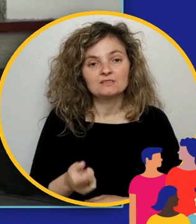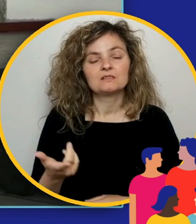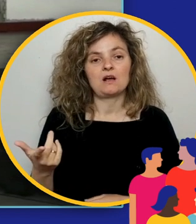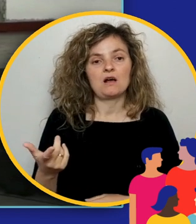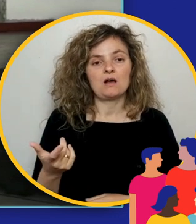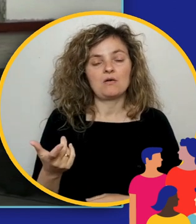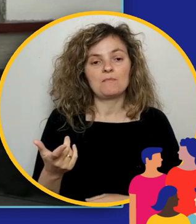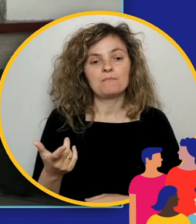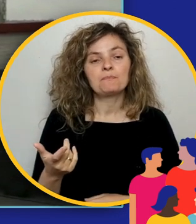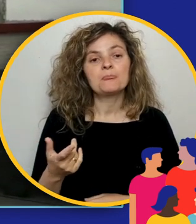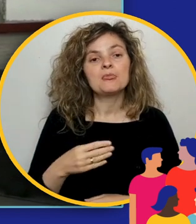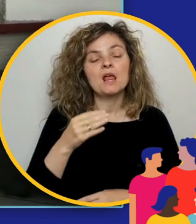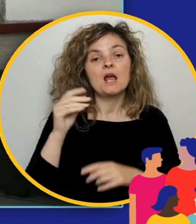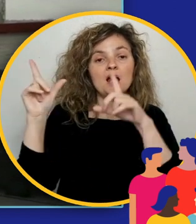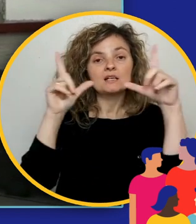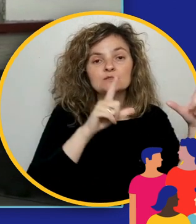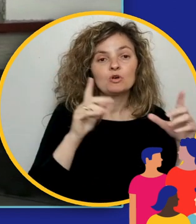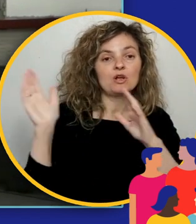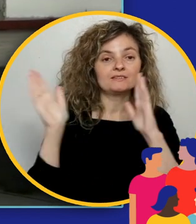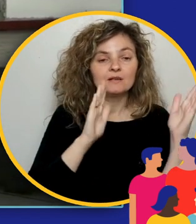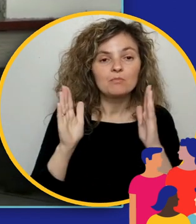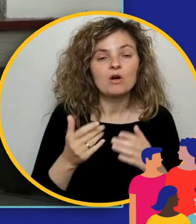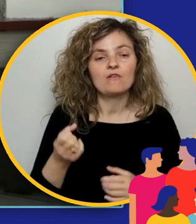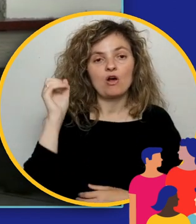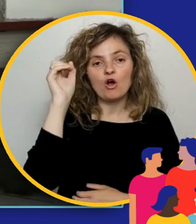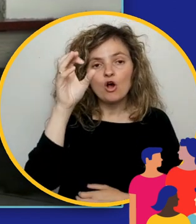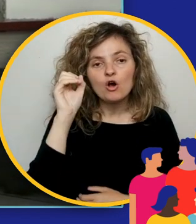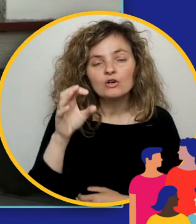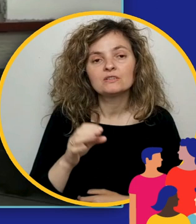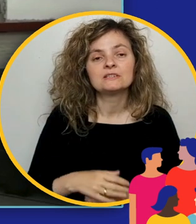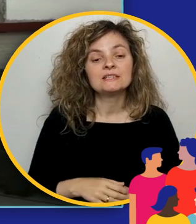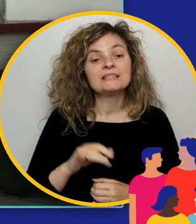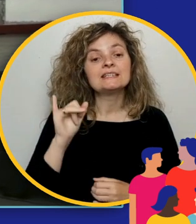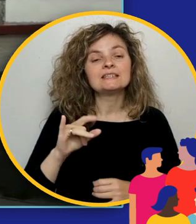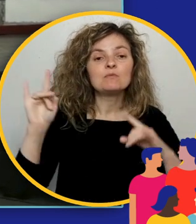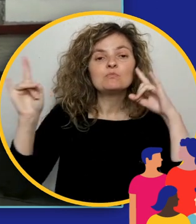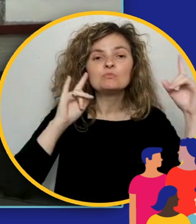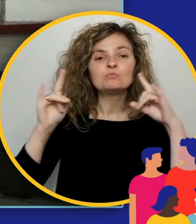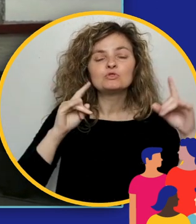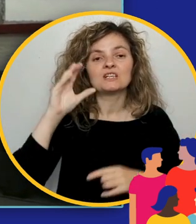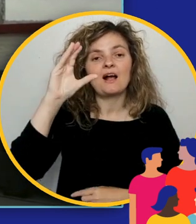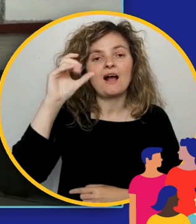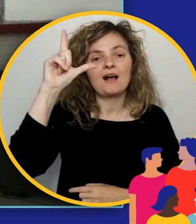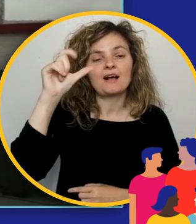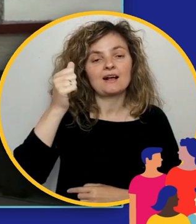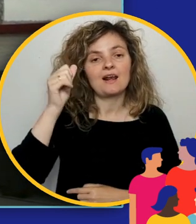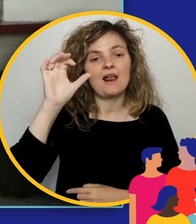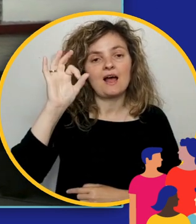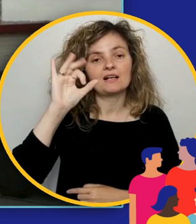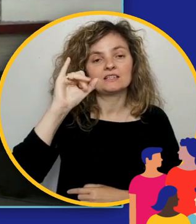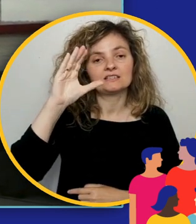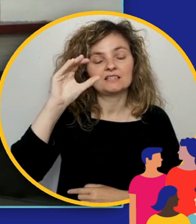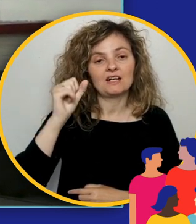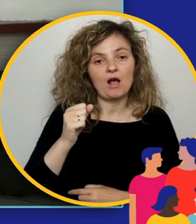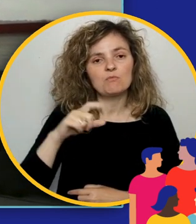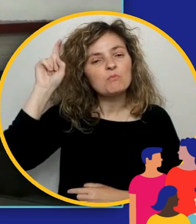frecuencia para las exposiciones eventuales, conferencias y sobre todo una audición de música clásica